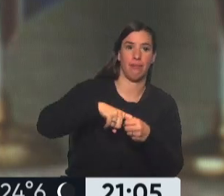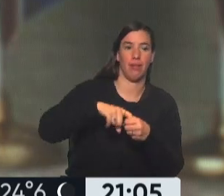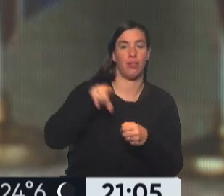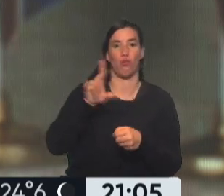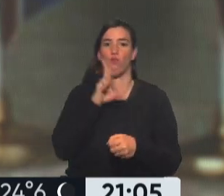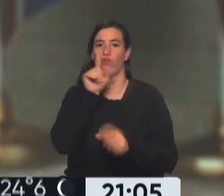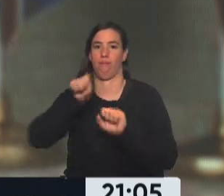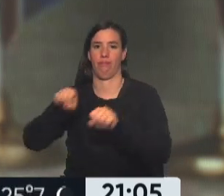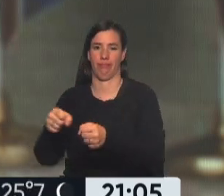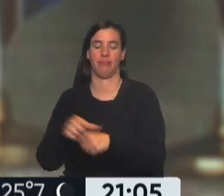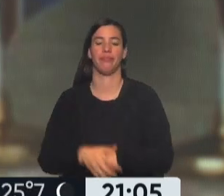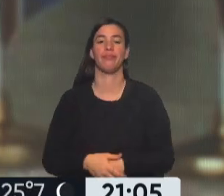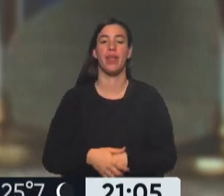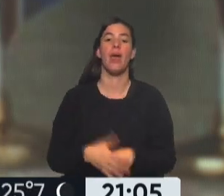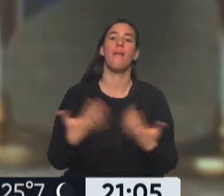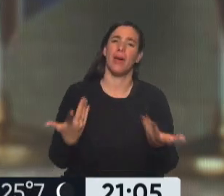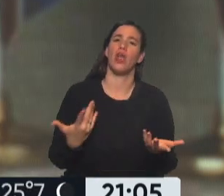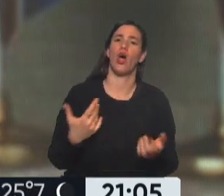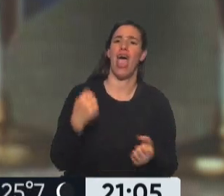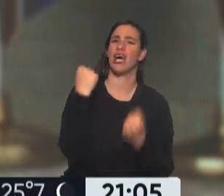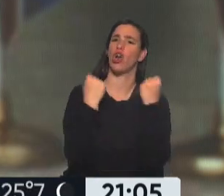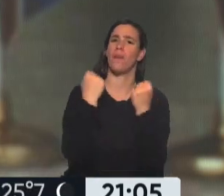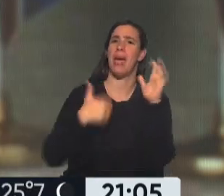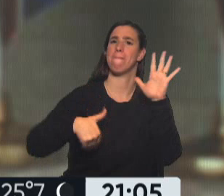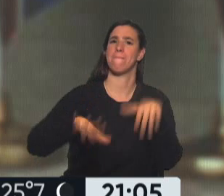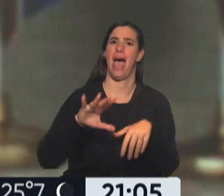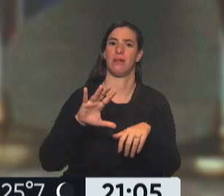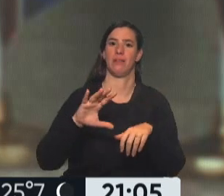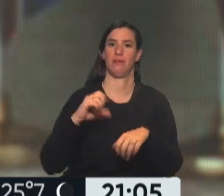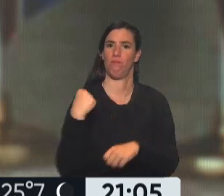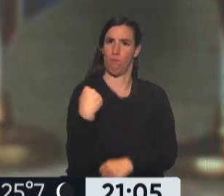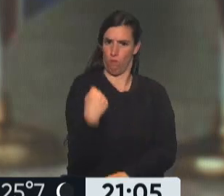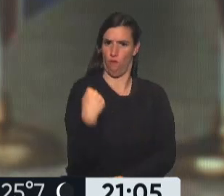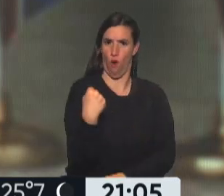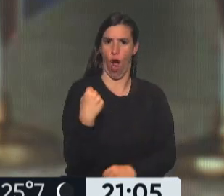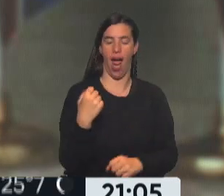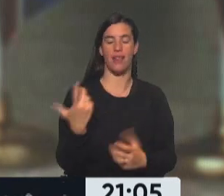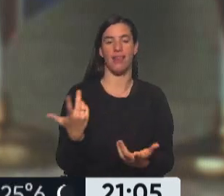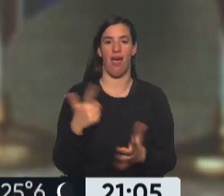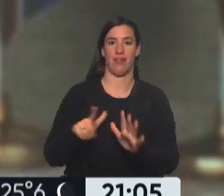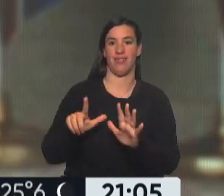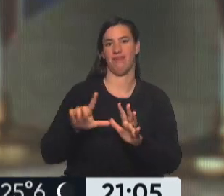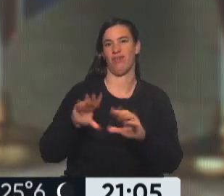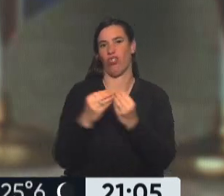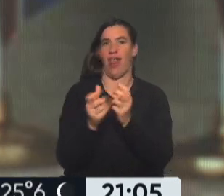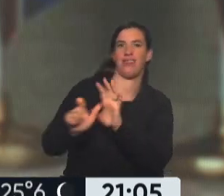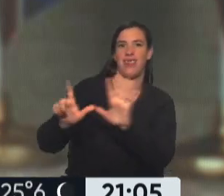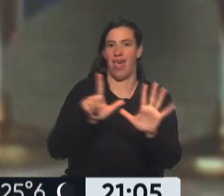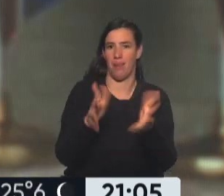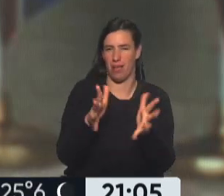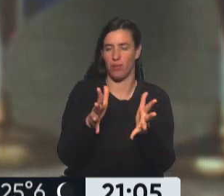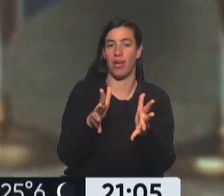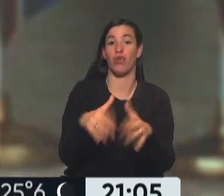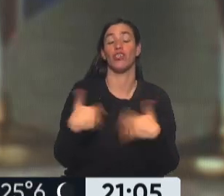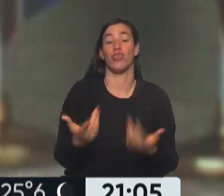más poderosas, o al menos 7 de las economías más poderosas, que se espera que el presidente Javier Milei parte hoy justamente rumbo a Bari,